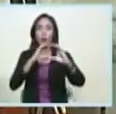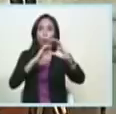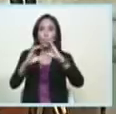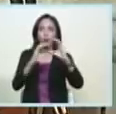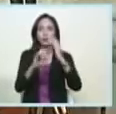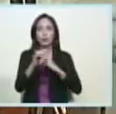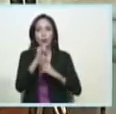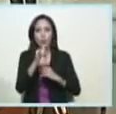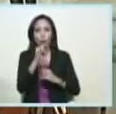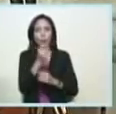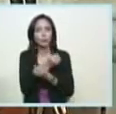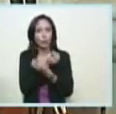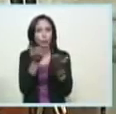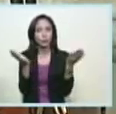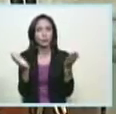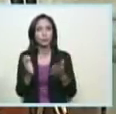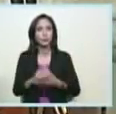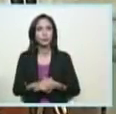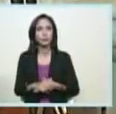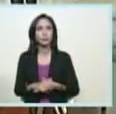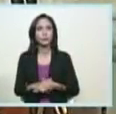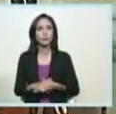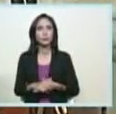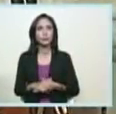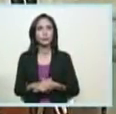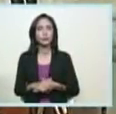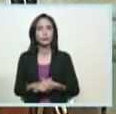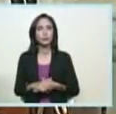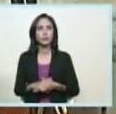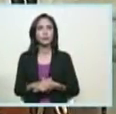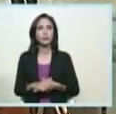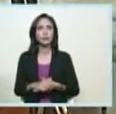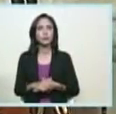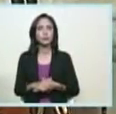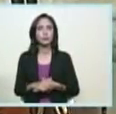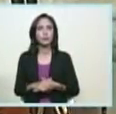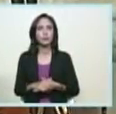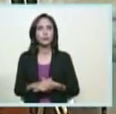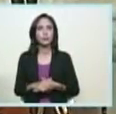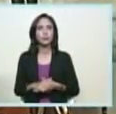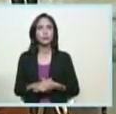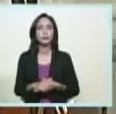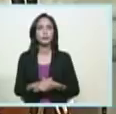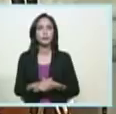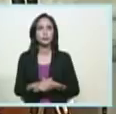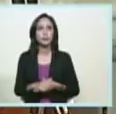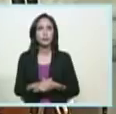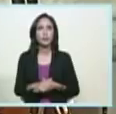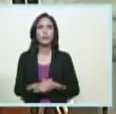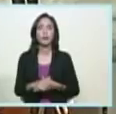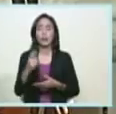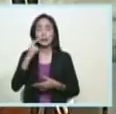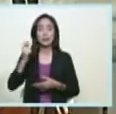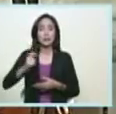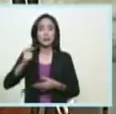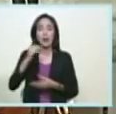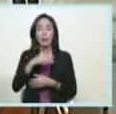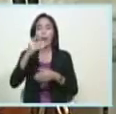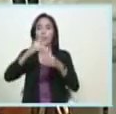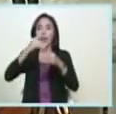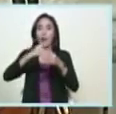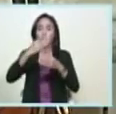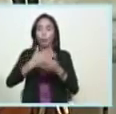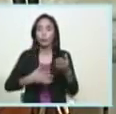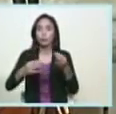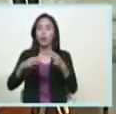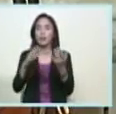comunicación vicepresidente ejecutivo tuvo una de las cosas más importantes necesitamos tener el censo del